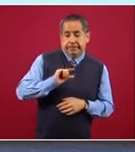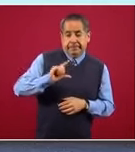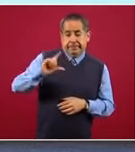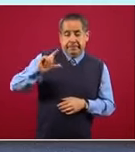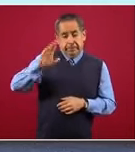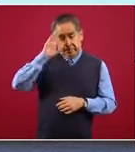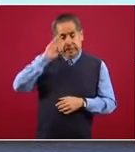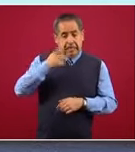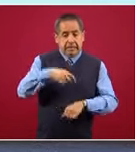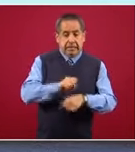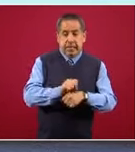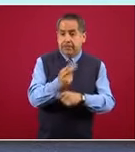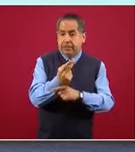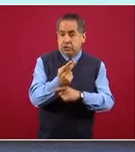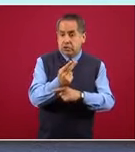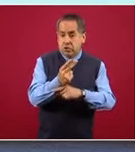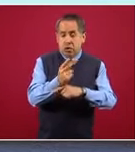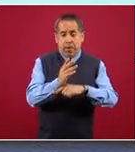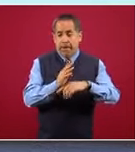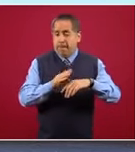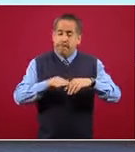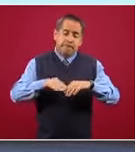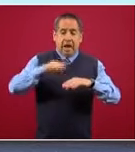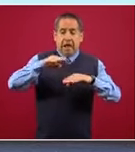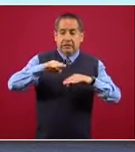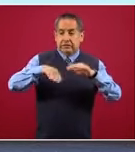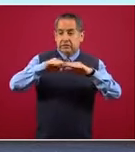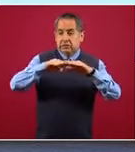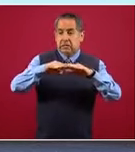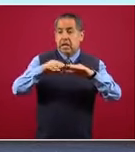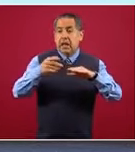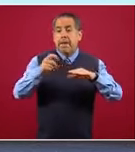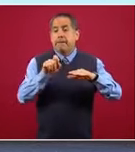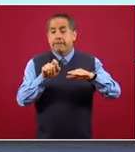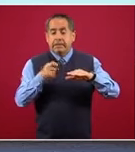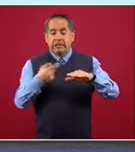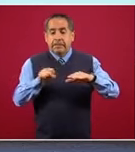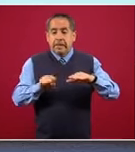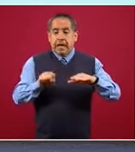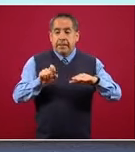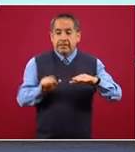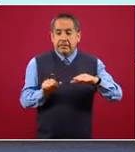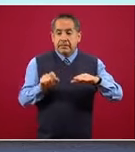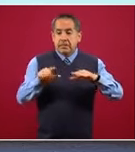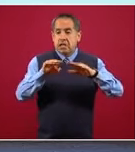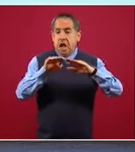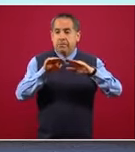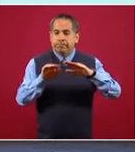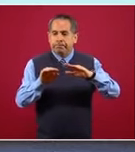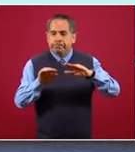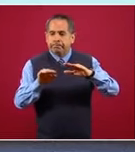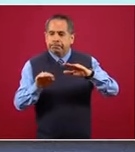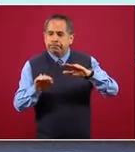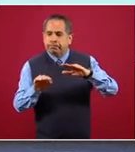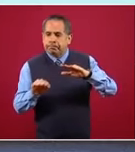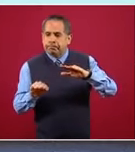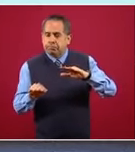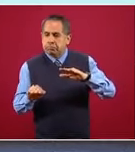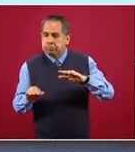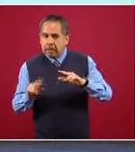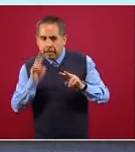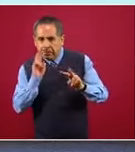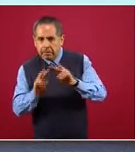la semana 25 y ya para la semana 26 y 27 se ve un decremento y estamos viendo todos los casos que en su momento se han